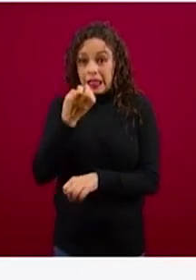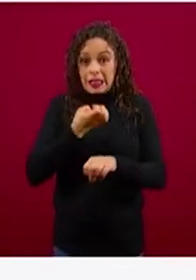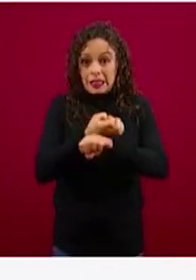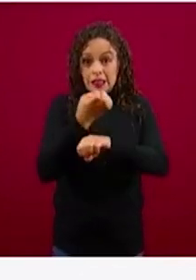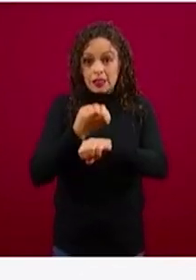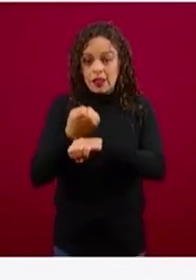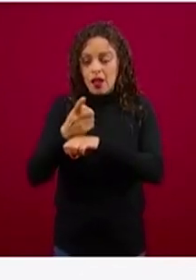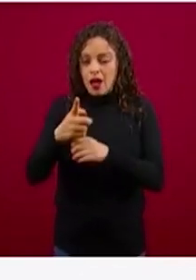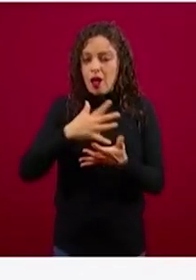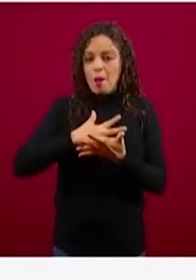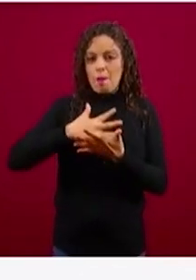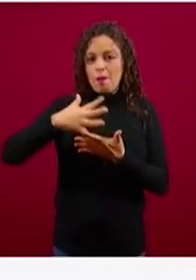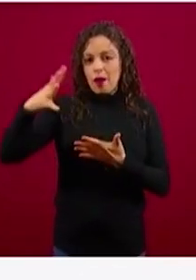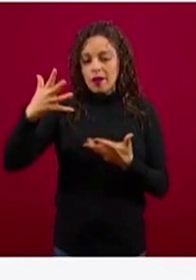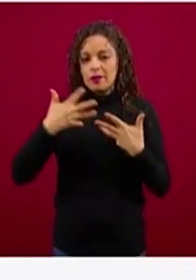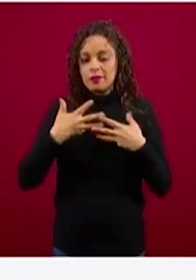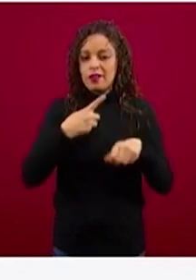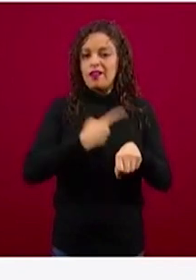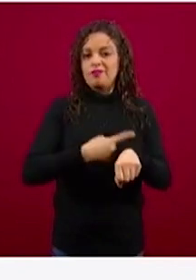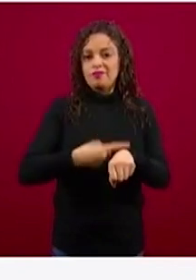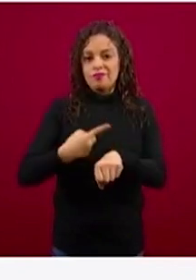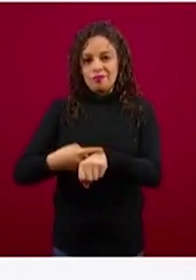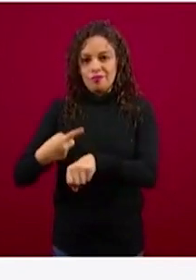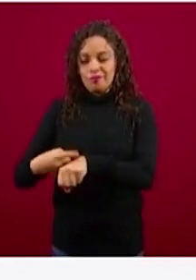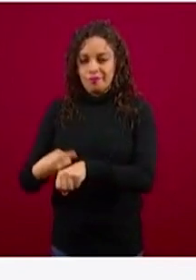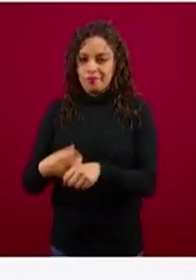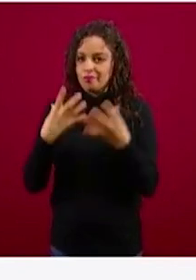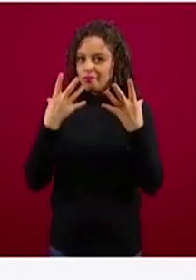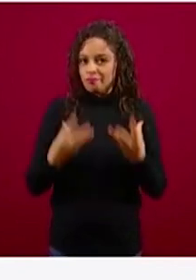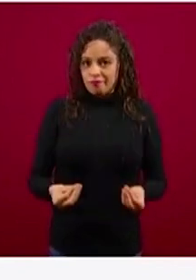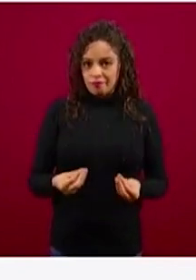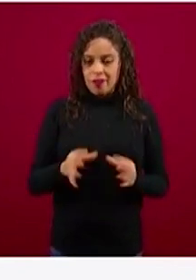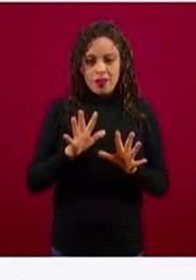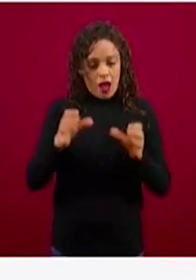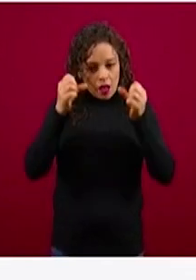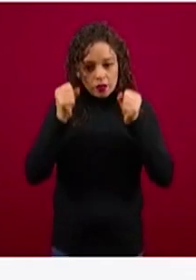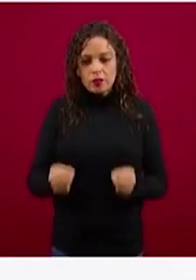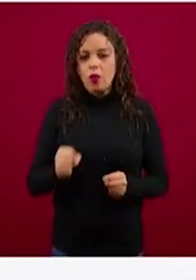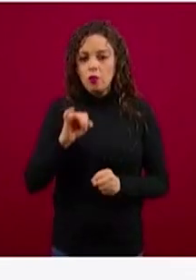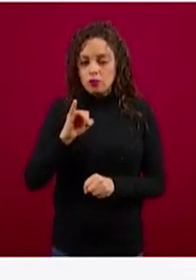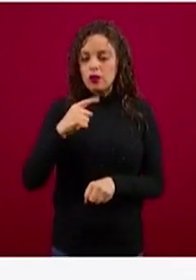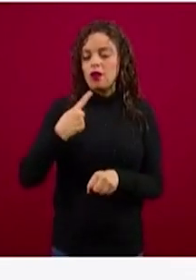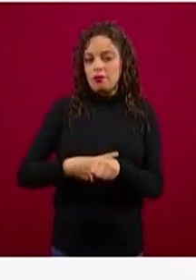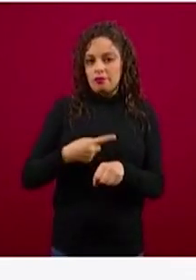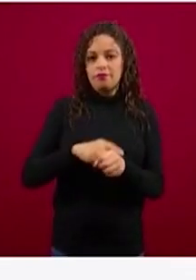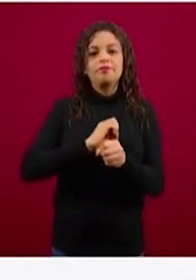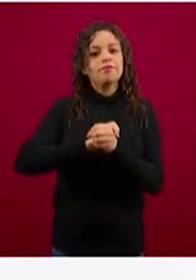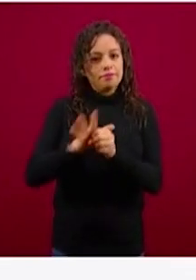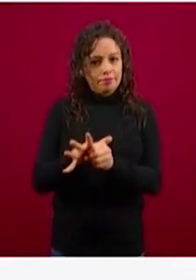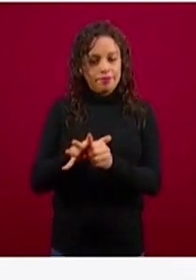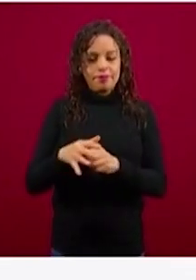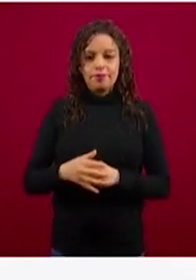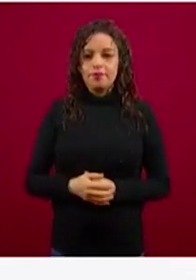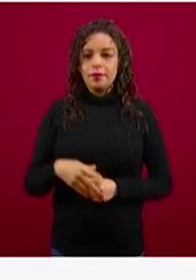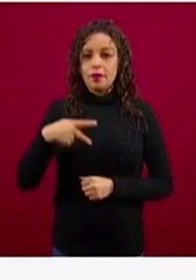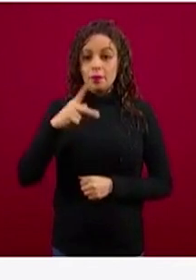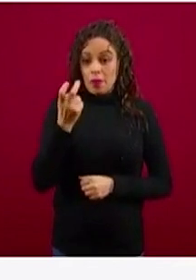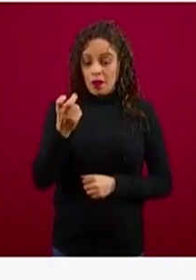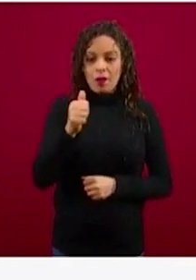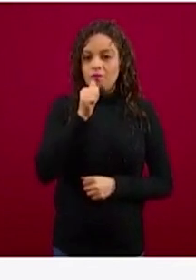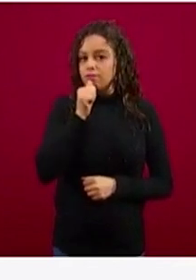la mayor cantidad de carga de enfermedad o sea la mayor cantidad de casos confirmados sin embargo aquí todavía no podemos hacer una comparación